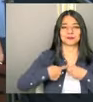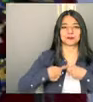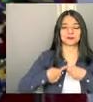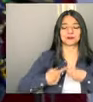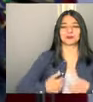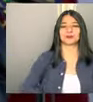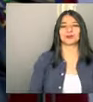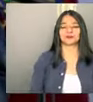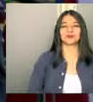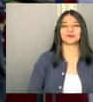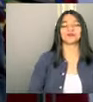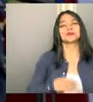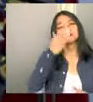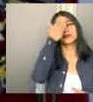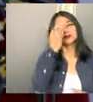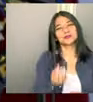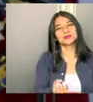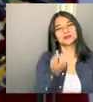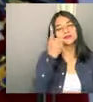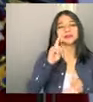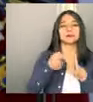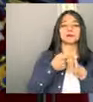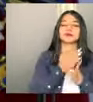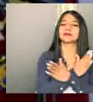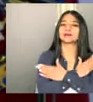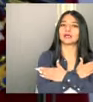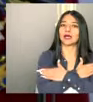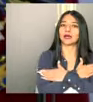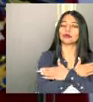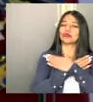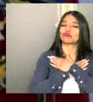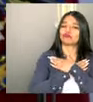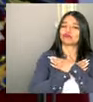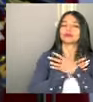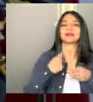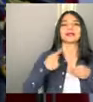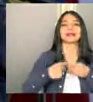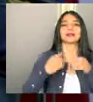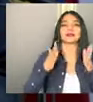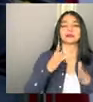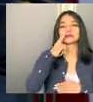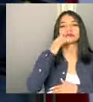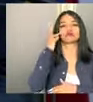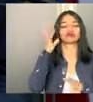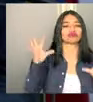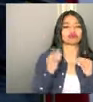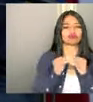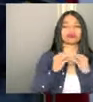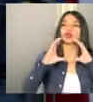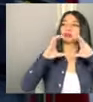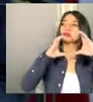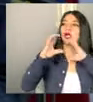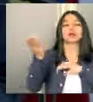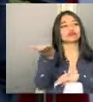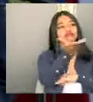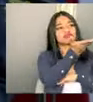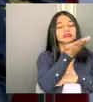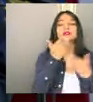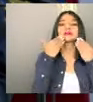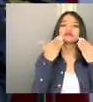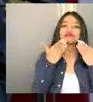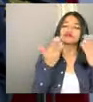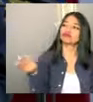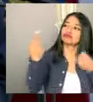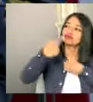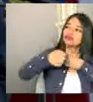días. Buenos días. Primero, un saludo siempre cordial, cariñoso para los quiteños y las quiteñas, para los medios de comunicación que se encuentran aquí presentes,